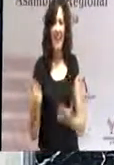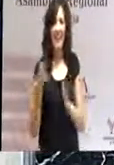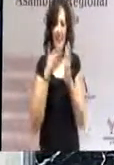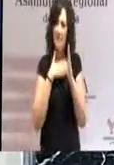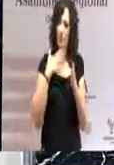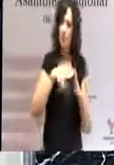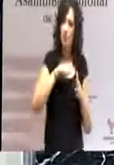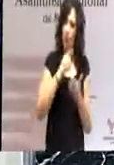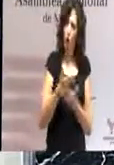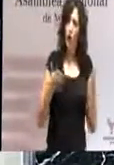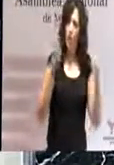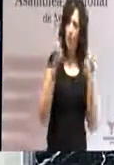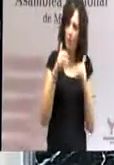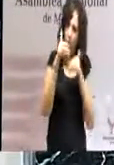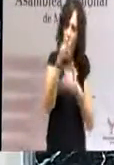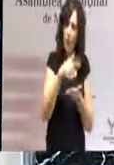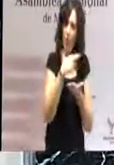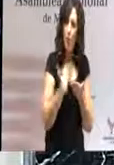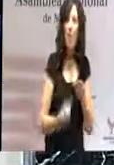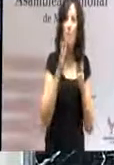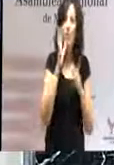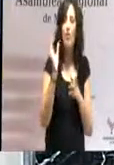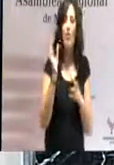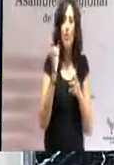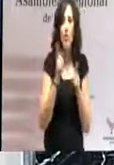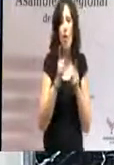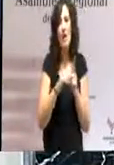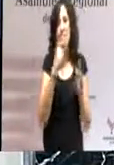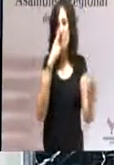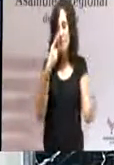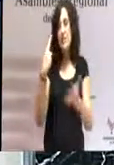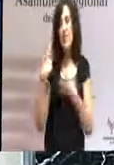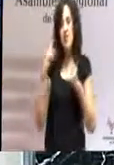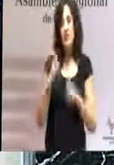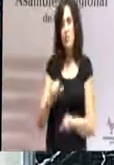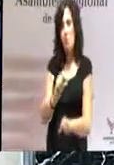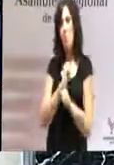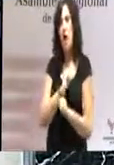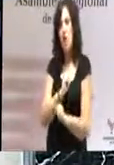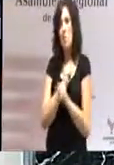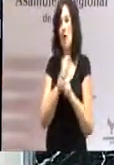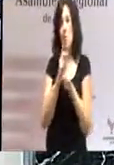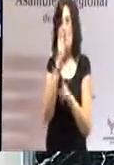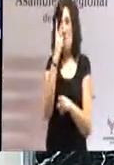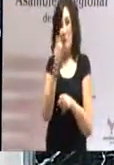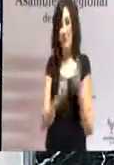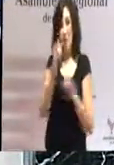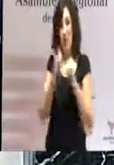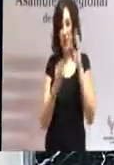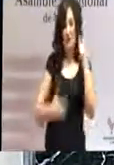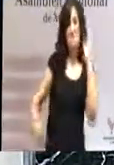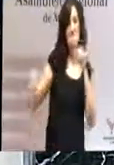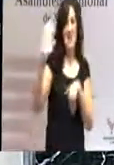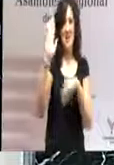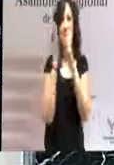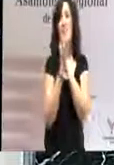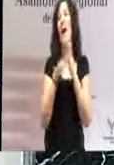nuestra región, pero es inaceptable que arrastremos 6 años con una tasa de desempleo superior al 20%, que se dispara